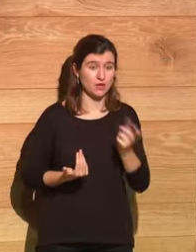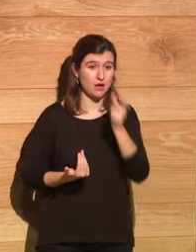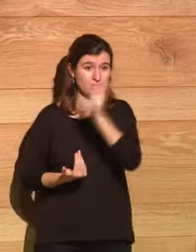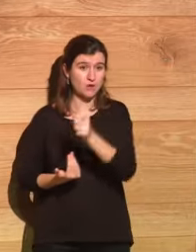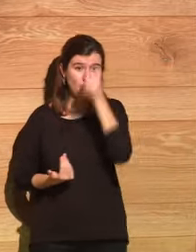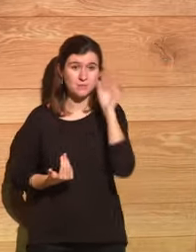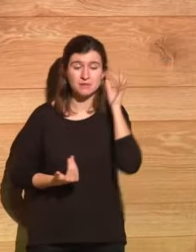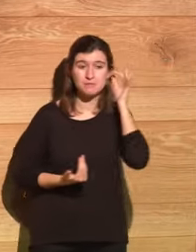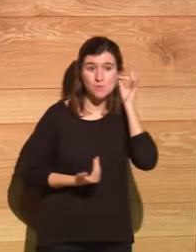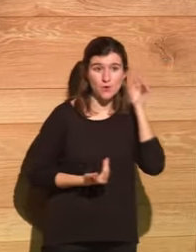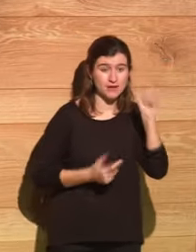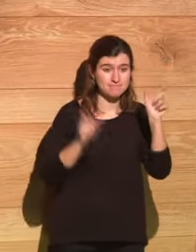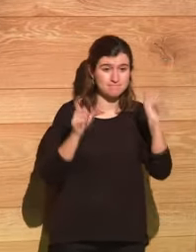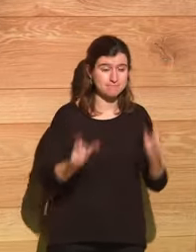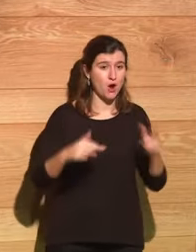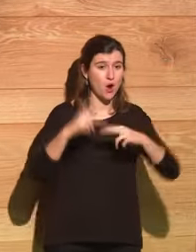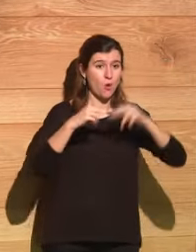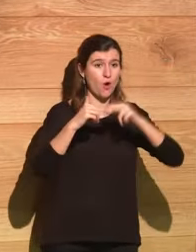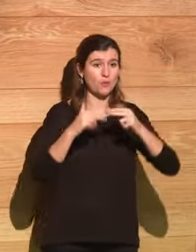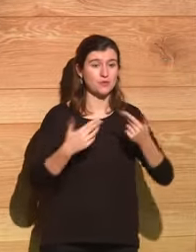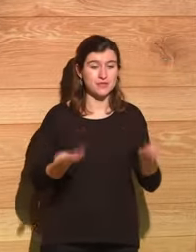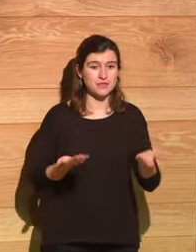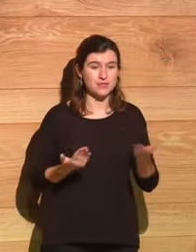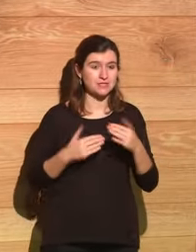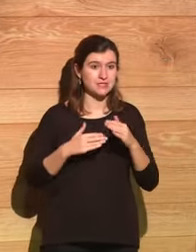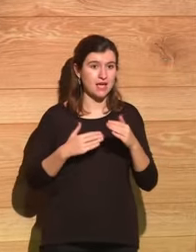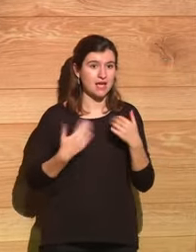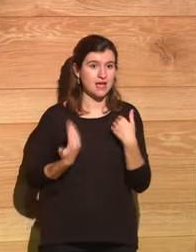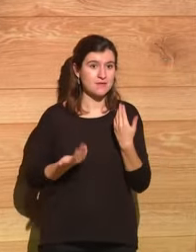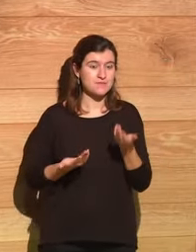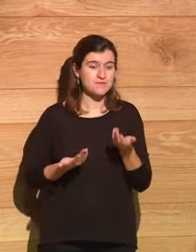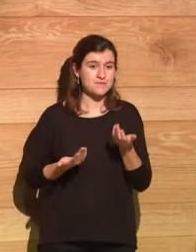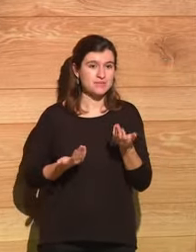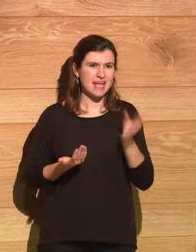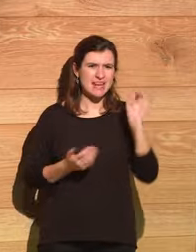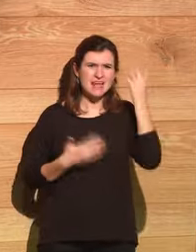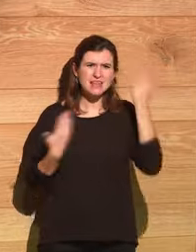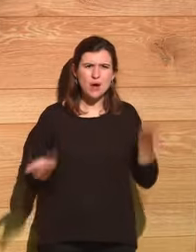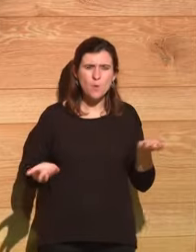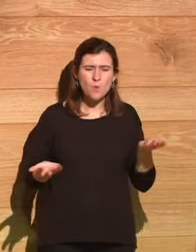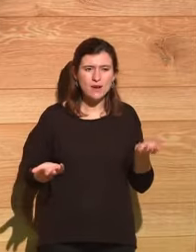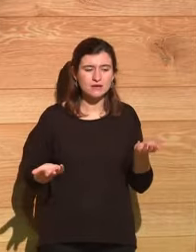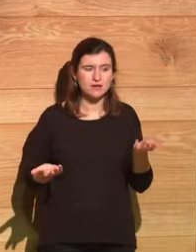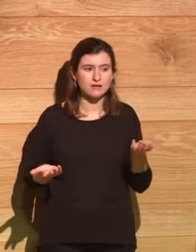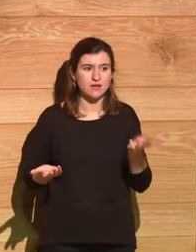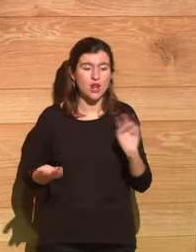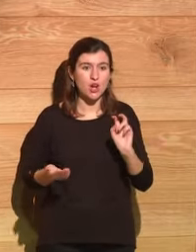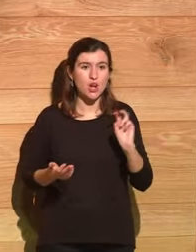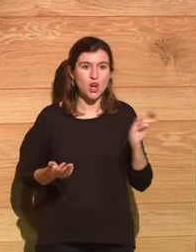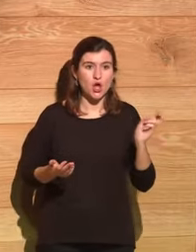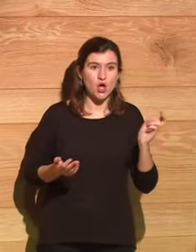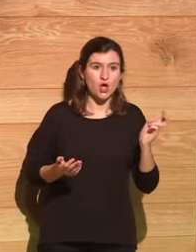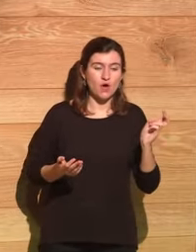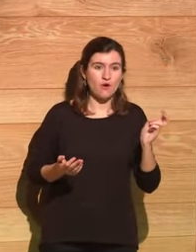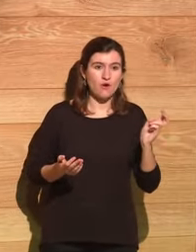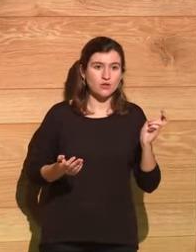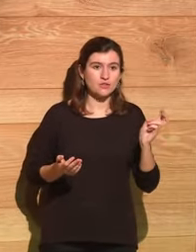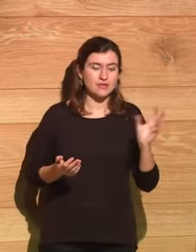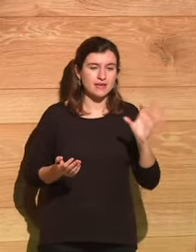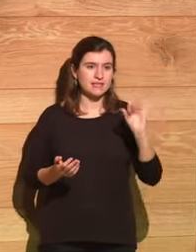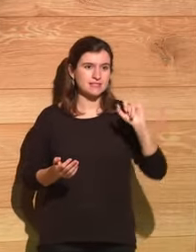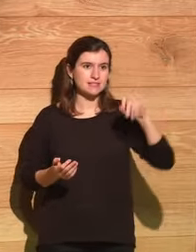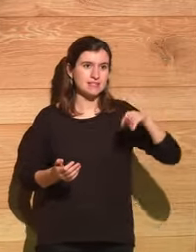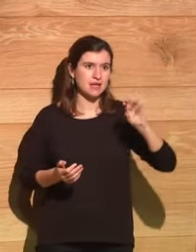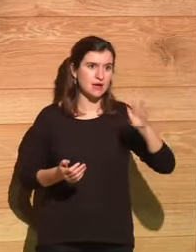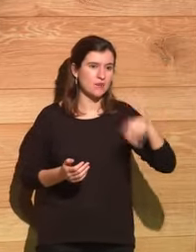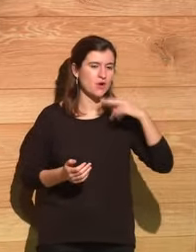digo históricamente porque es lo que se está cayendo ahora, lo que está cayendo es la idea de que el otro, no lo otro, que es la crítica que hace a Simone de Beauvoir, y